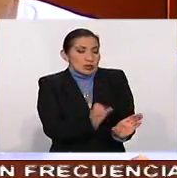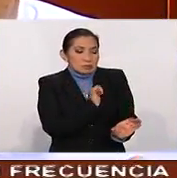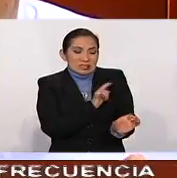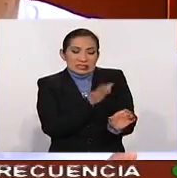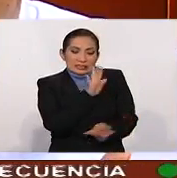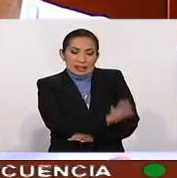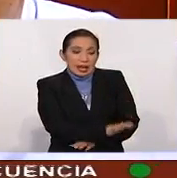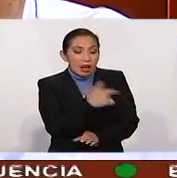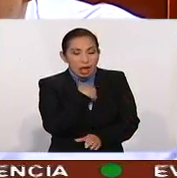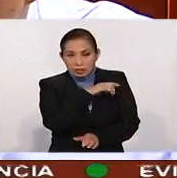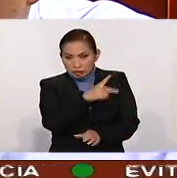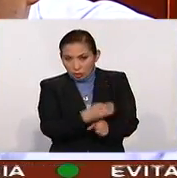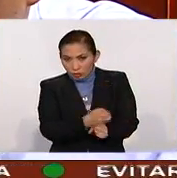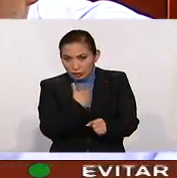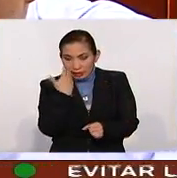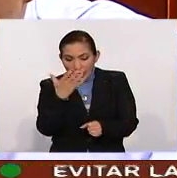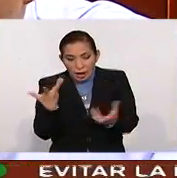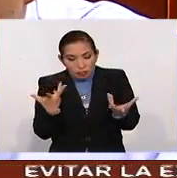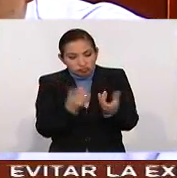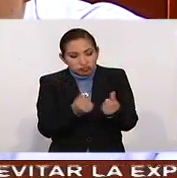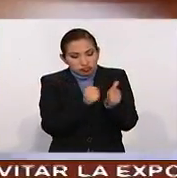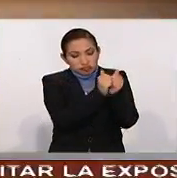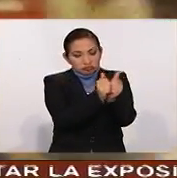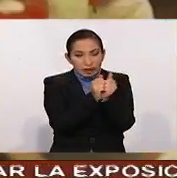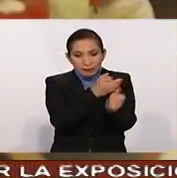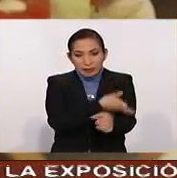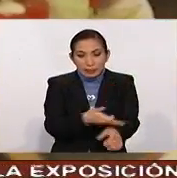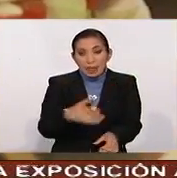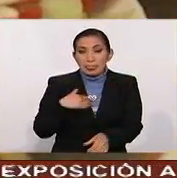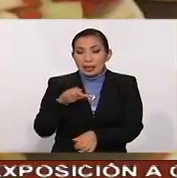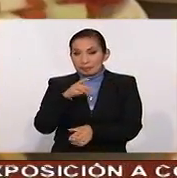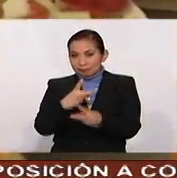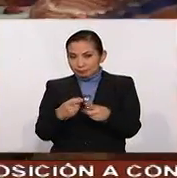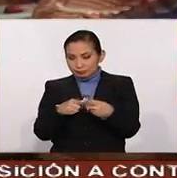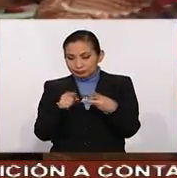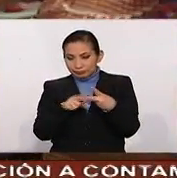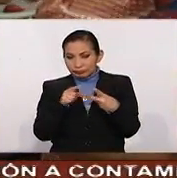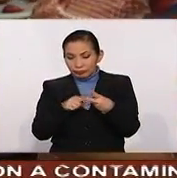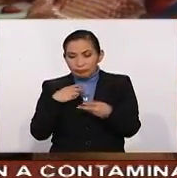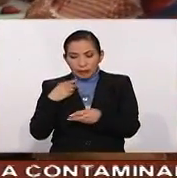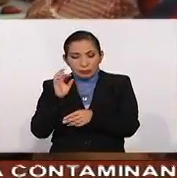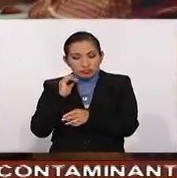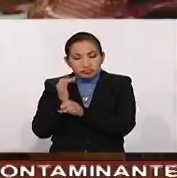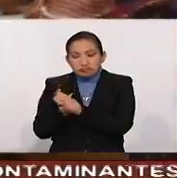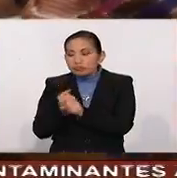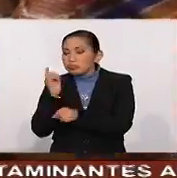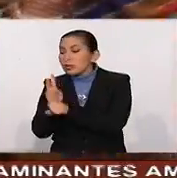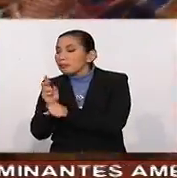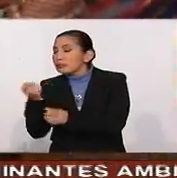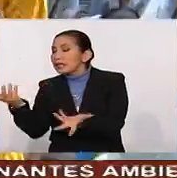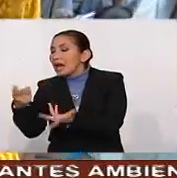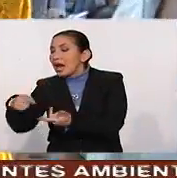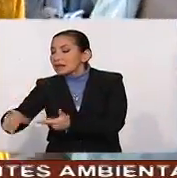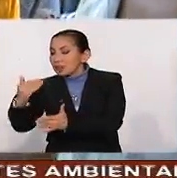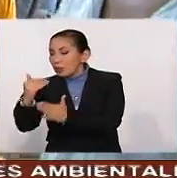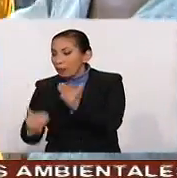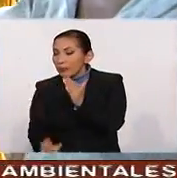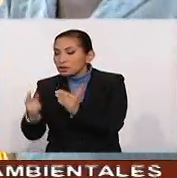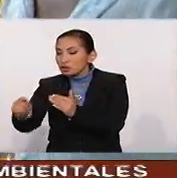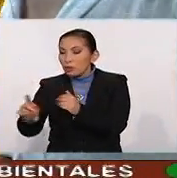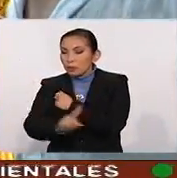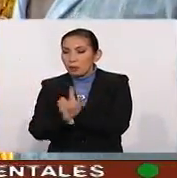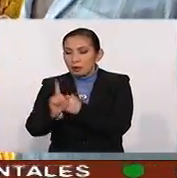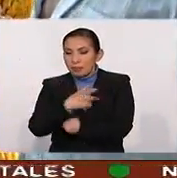en la siguiente etapa es hacer un acompañamiento familiar. El segundo, dar seguimiento puntual a quienes han logrado disminuir sus